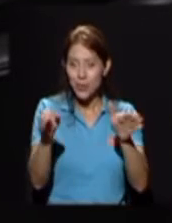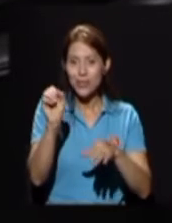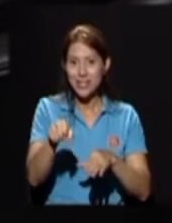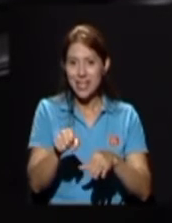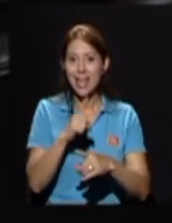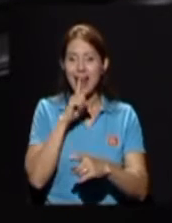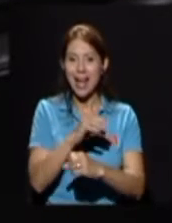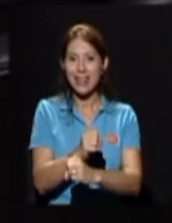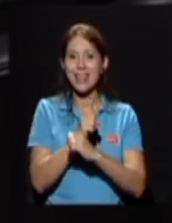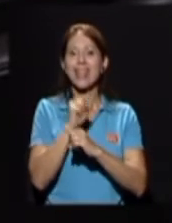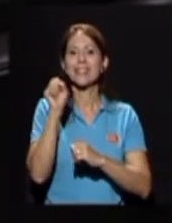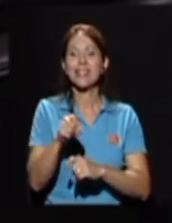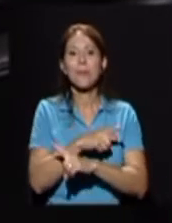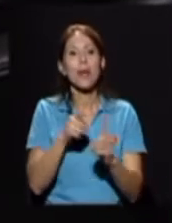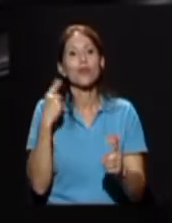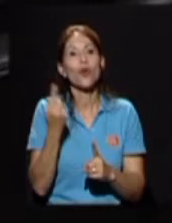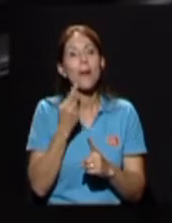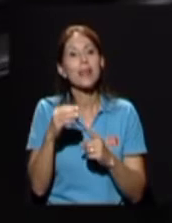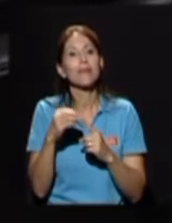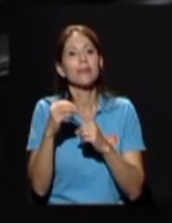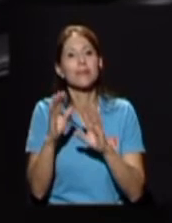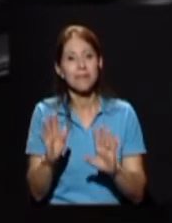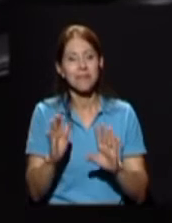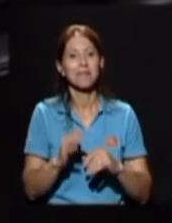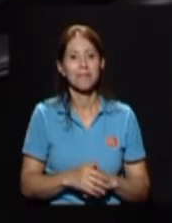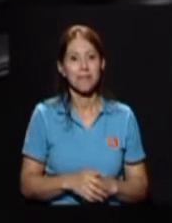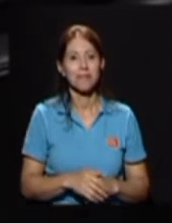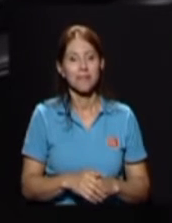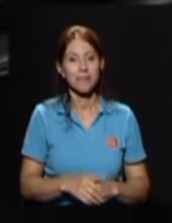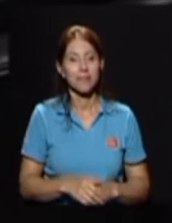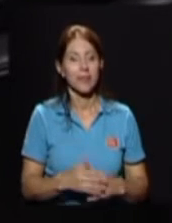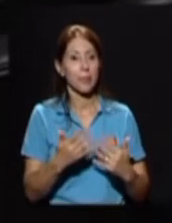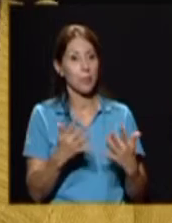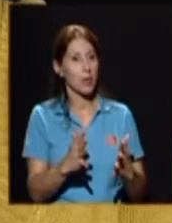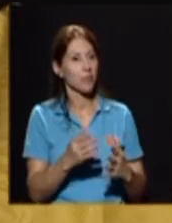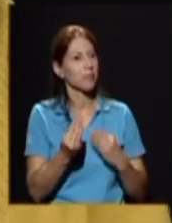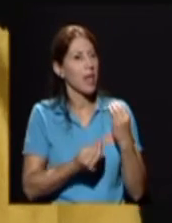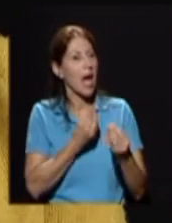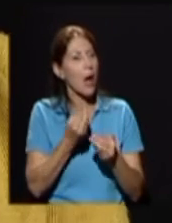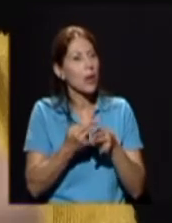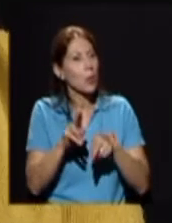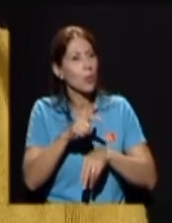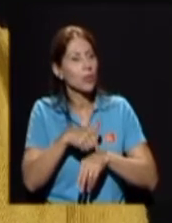conjunto. Profesora Villarreal, nos quedan más o menos 2 minutos. ¿Hacia dónde va